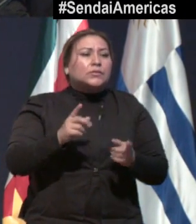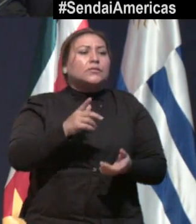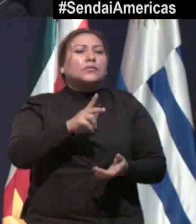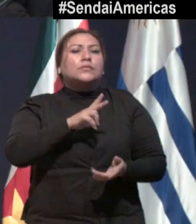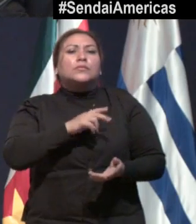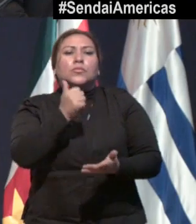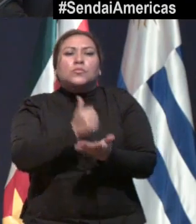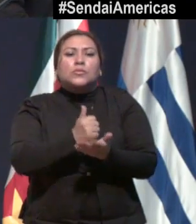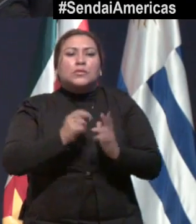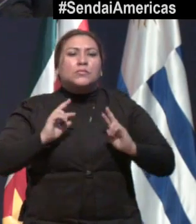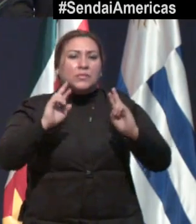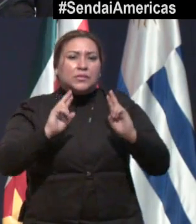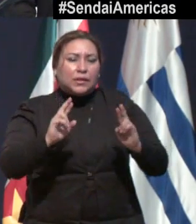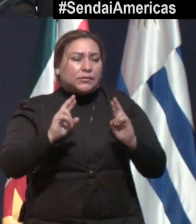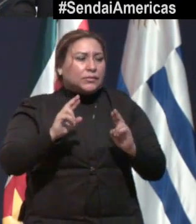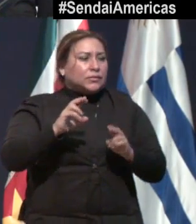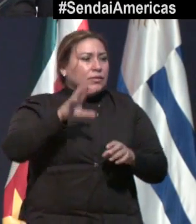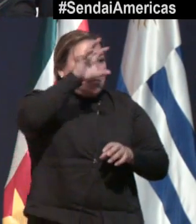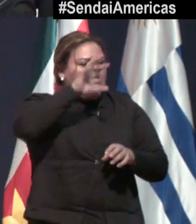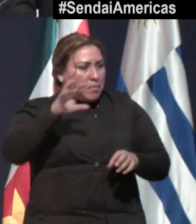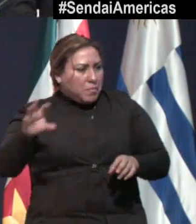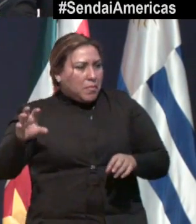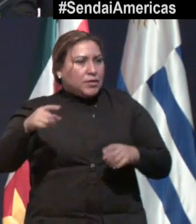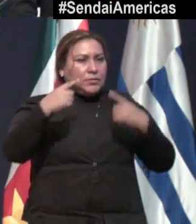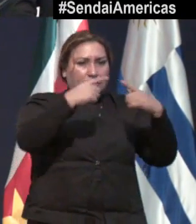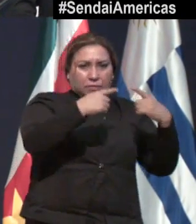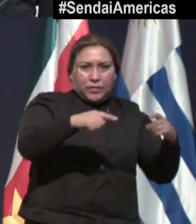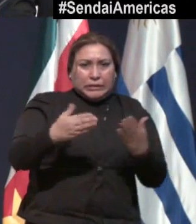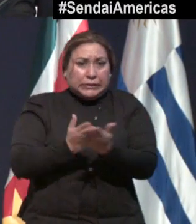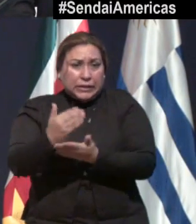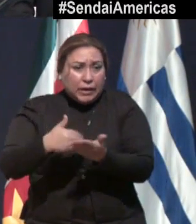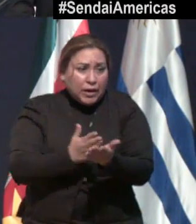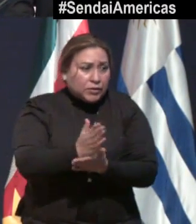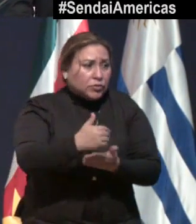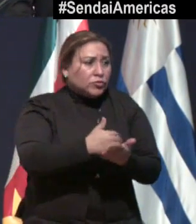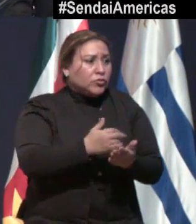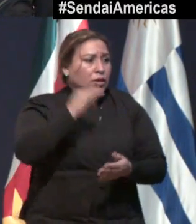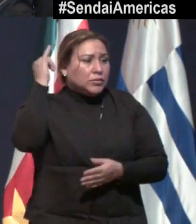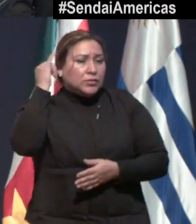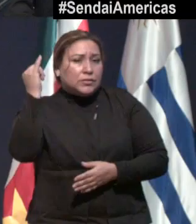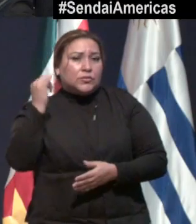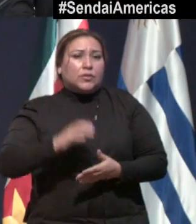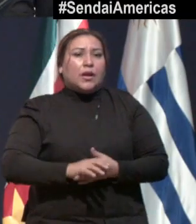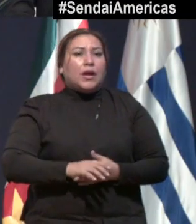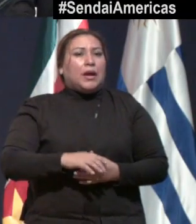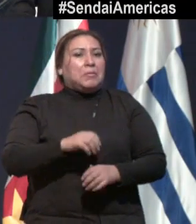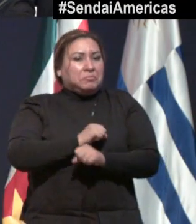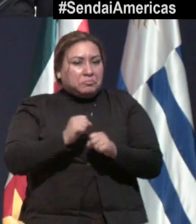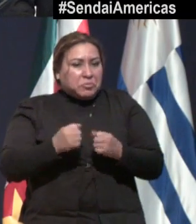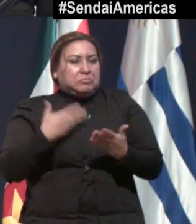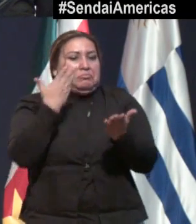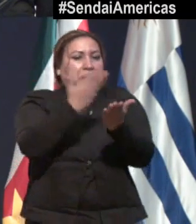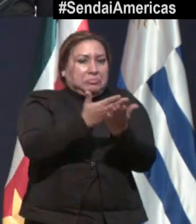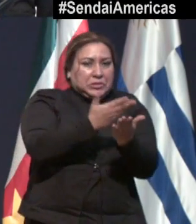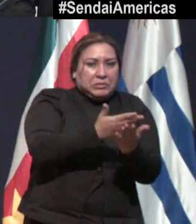varios representantes de países donantes y de la cooperación internacional que podrán también presentar sus reflexiones